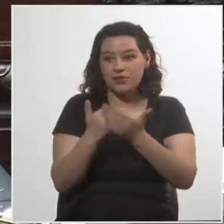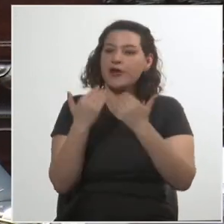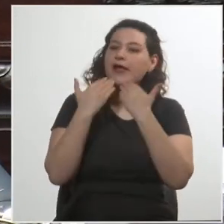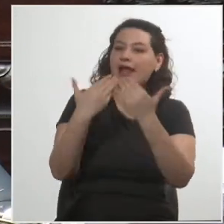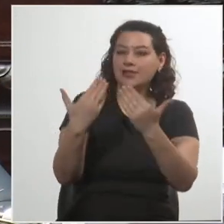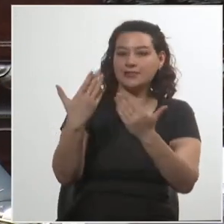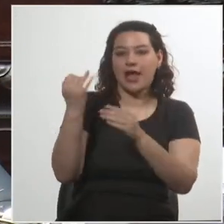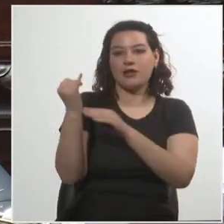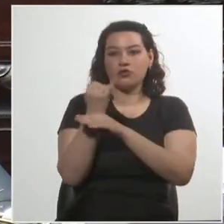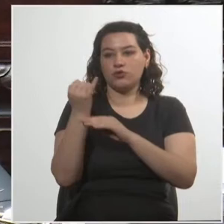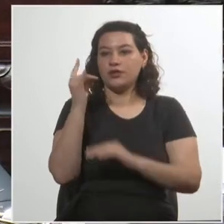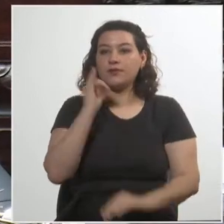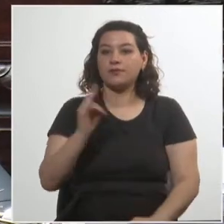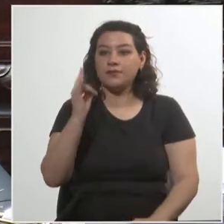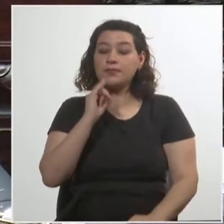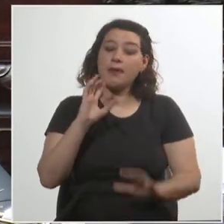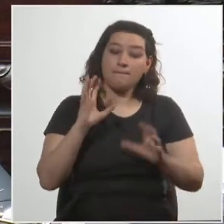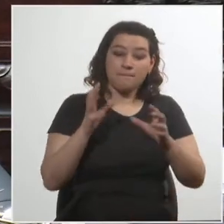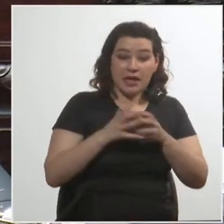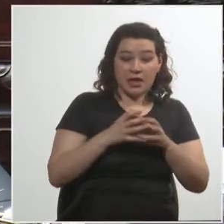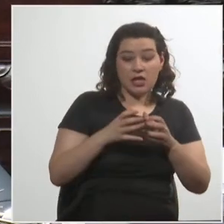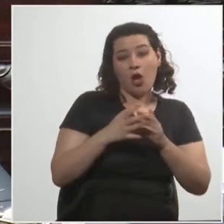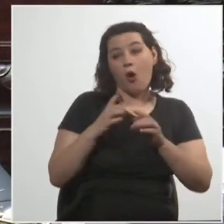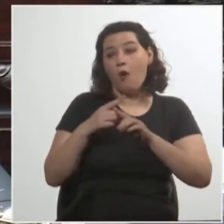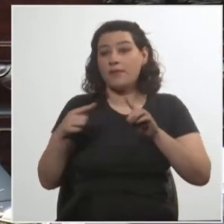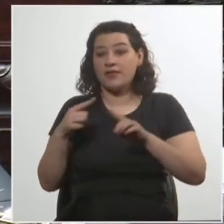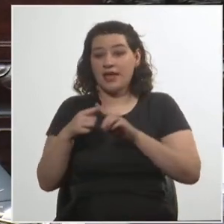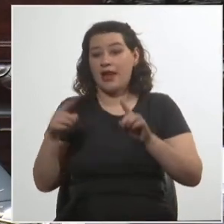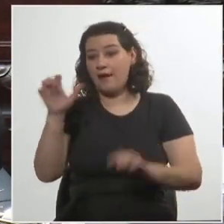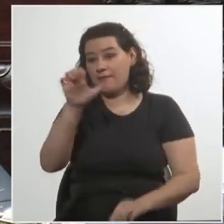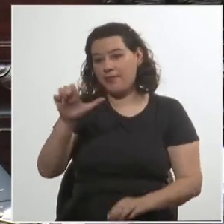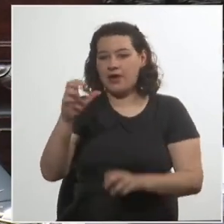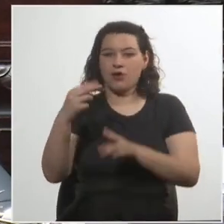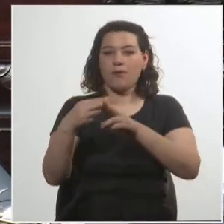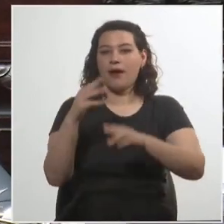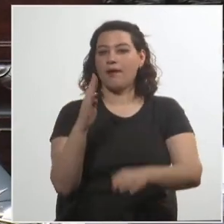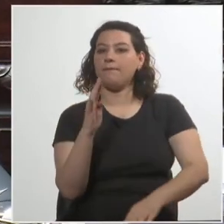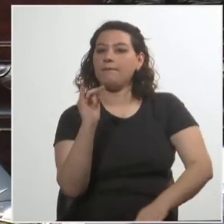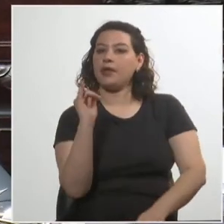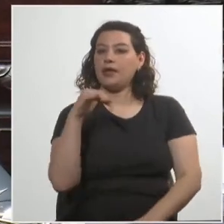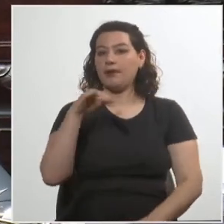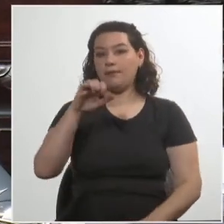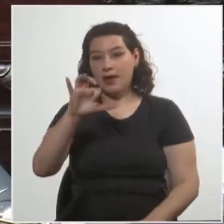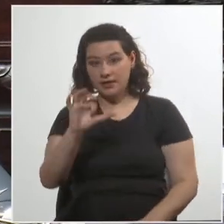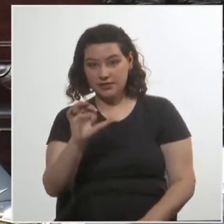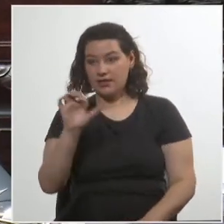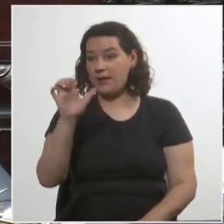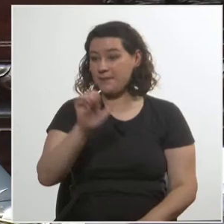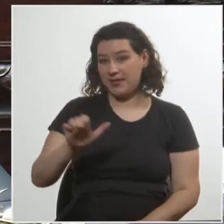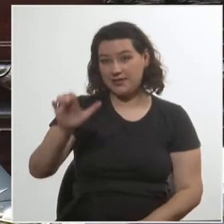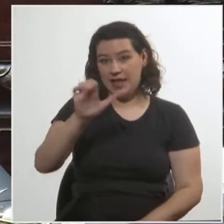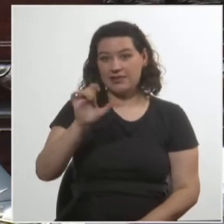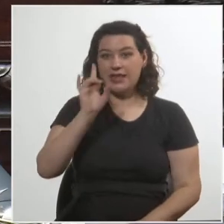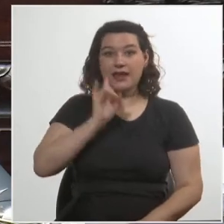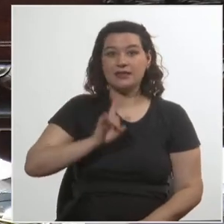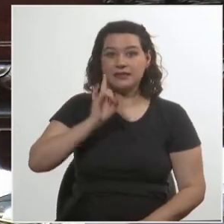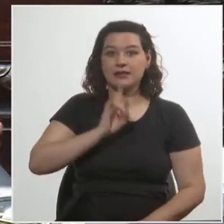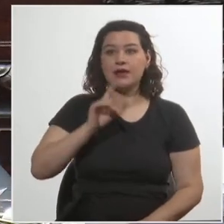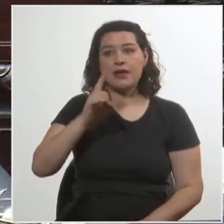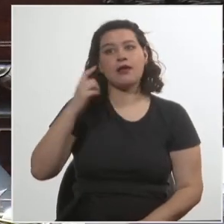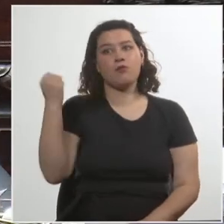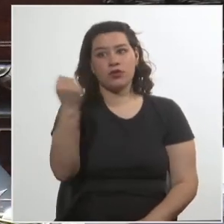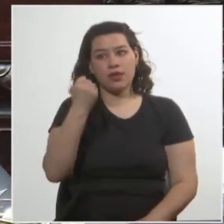las pequeñas y medianas empresas lácteas las pymes lácteas ocupan en este proyecto y